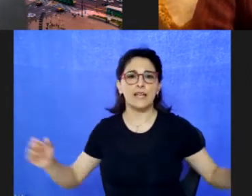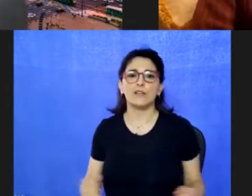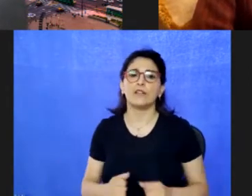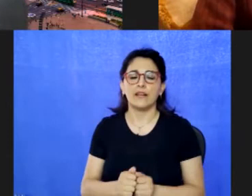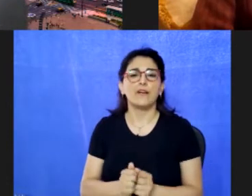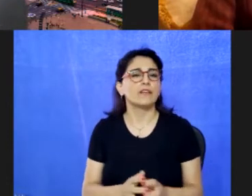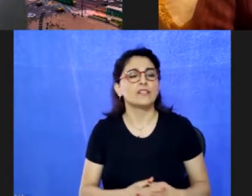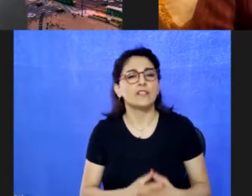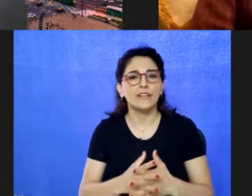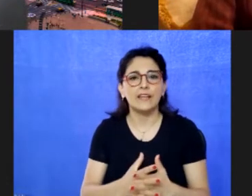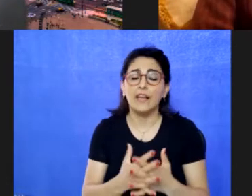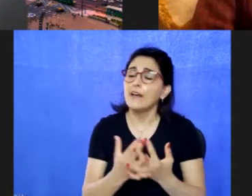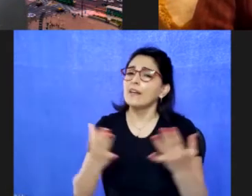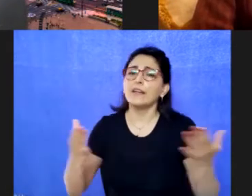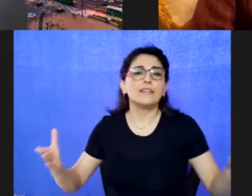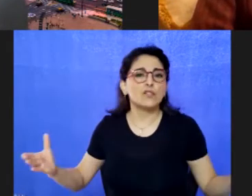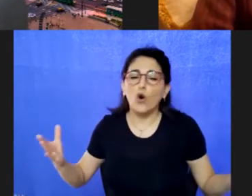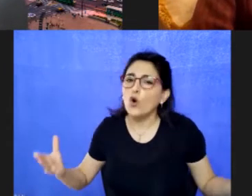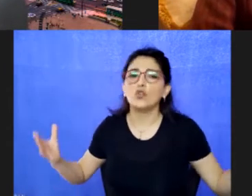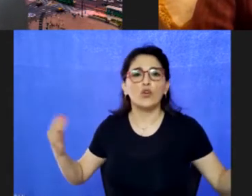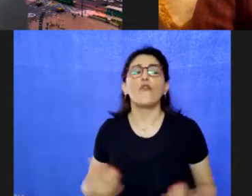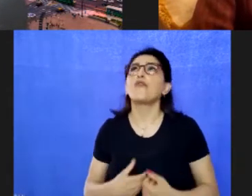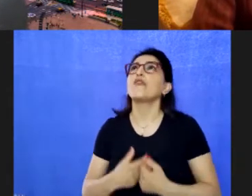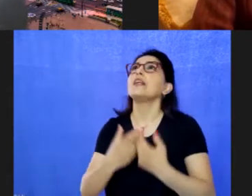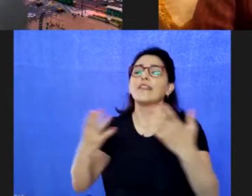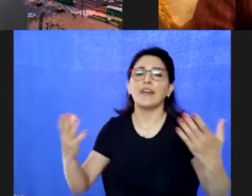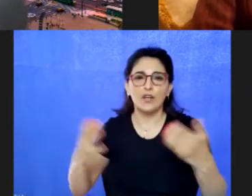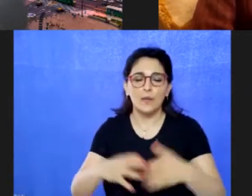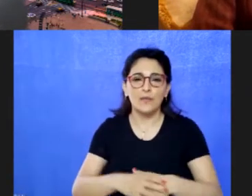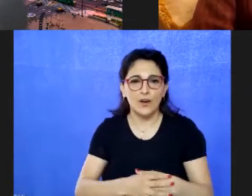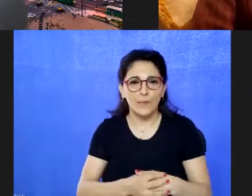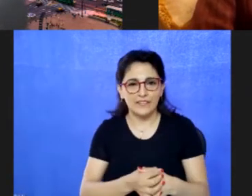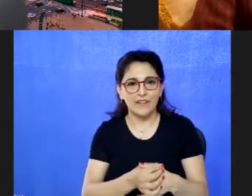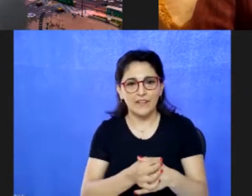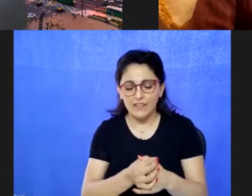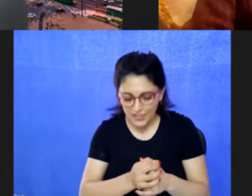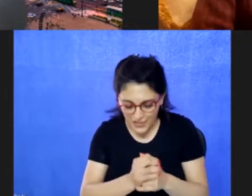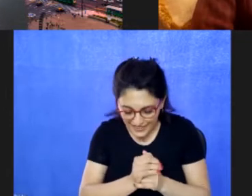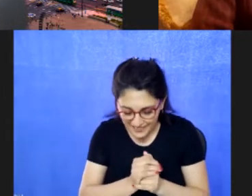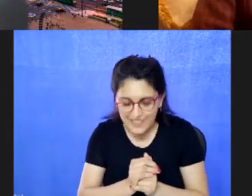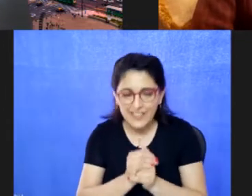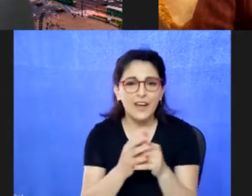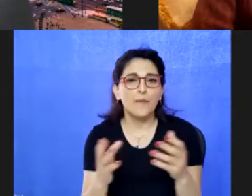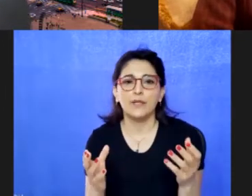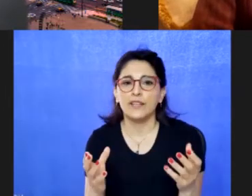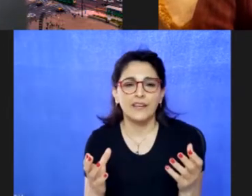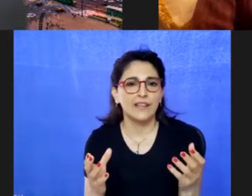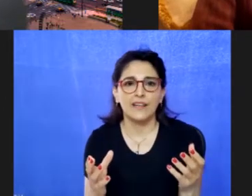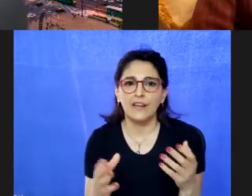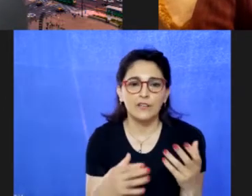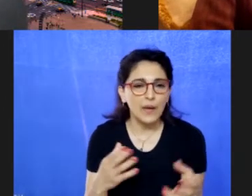6 años en Radio Conexión Abierta. Y este es otro de los fines de año que vamos a compartir con los oyentes,